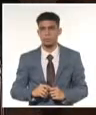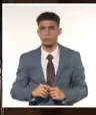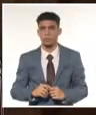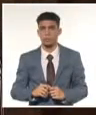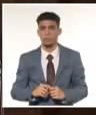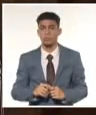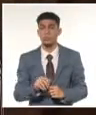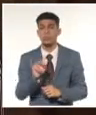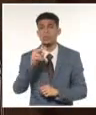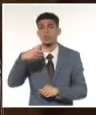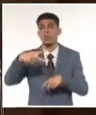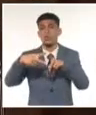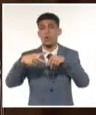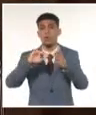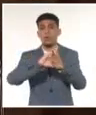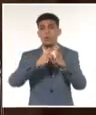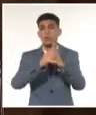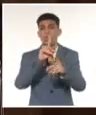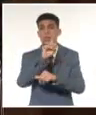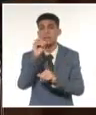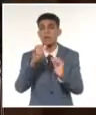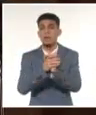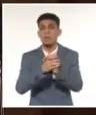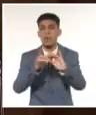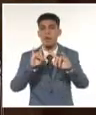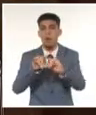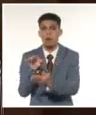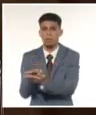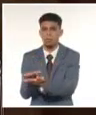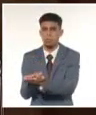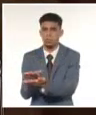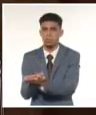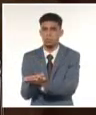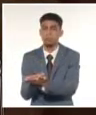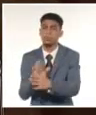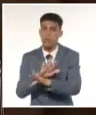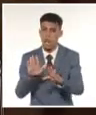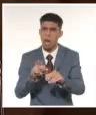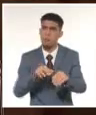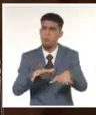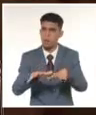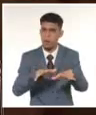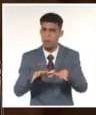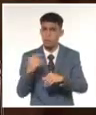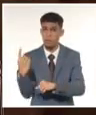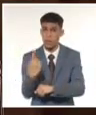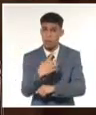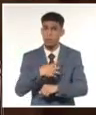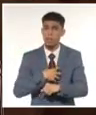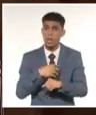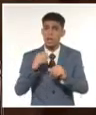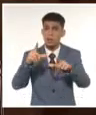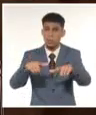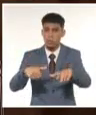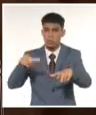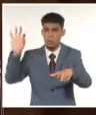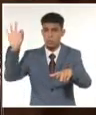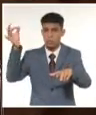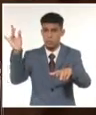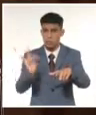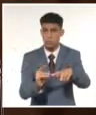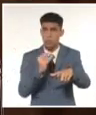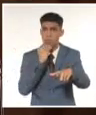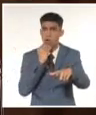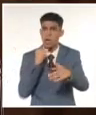2 proyectos de 100 megawatts con 100 megawatts de acumulación de cada uno con fuentes renovables de energía para impulsar